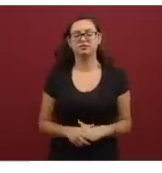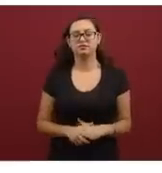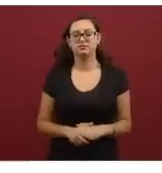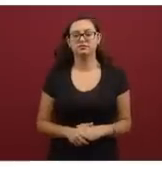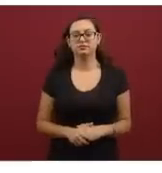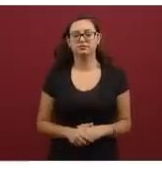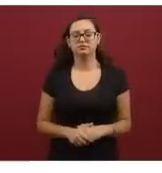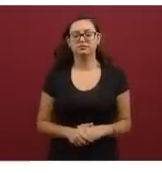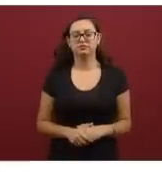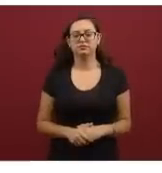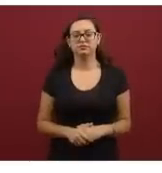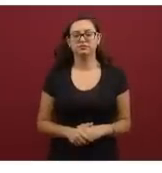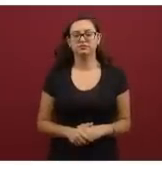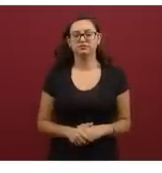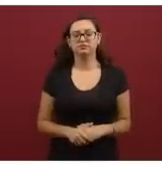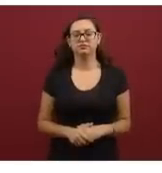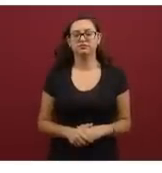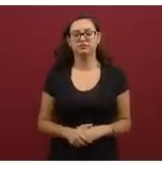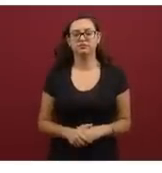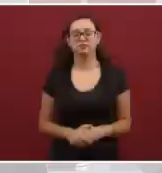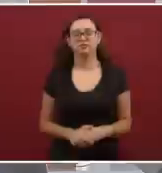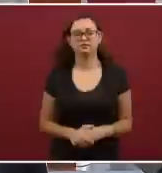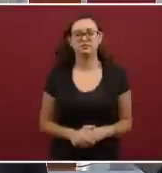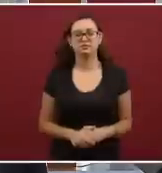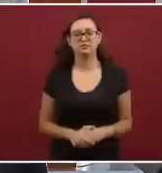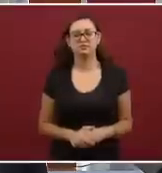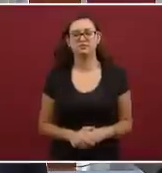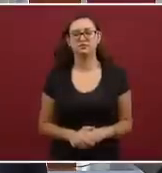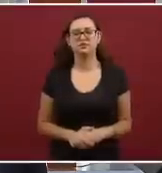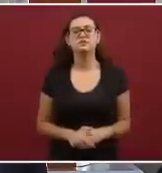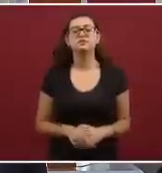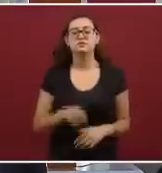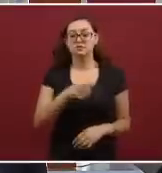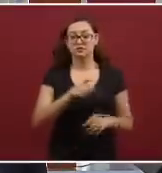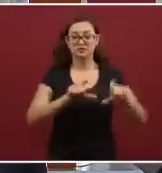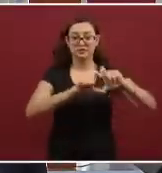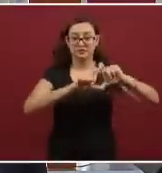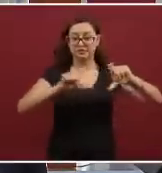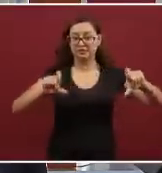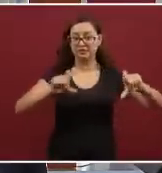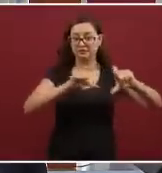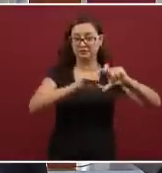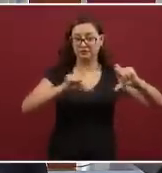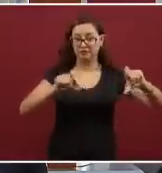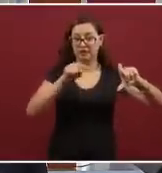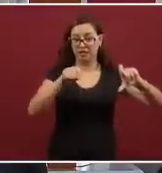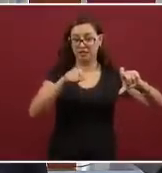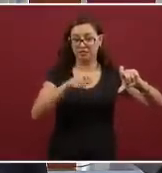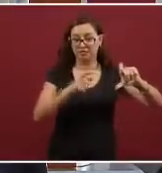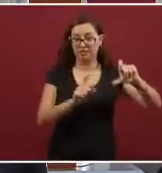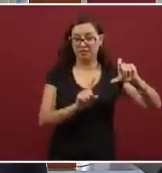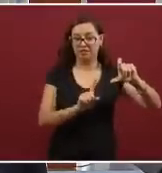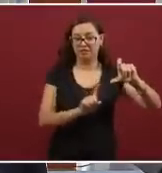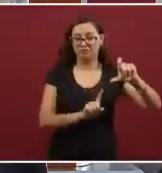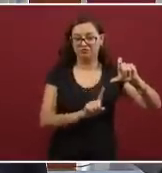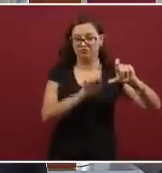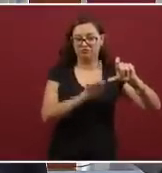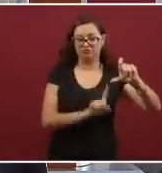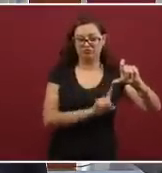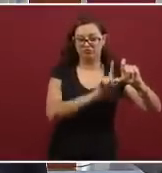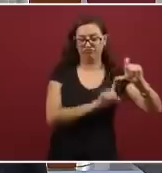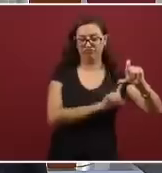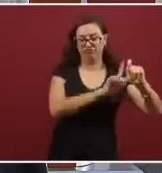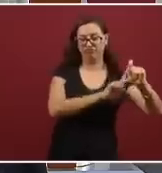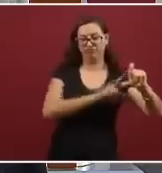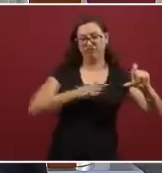El rastrillo a distancia permite que el propietario de la estación de servicio reduzca a su